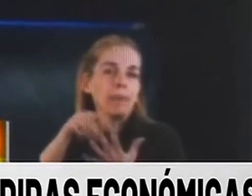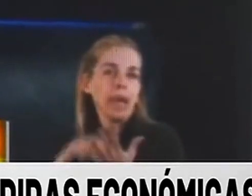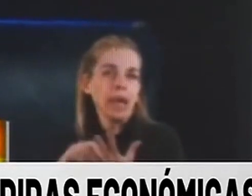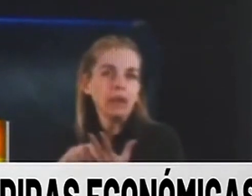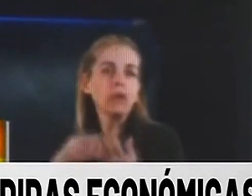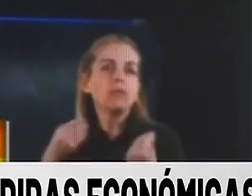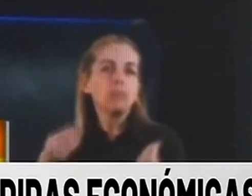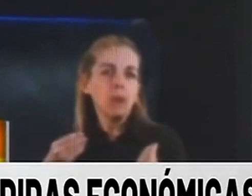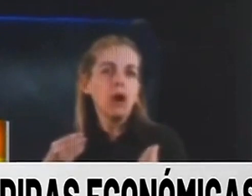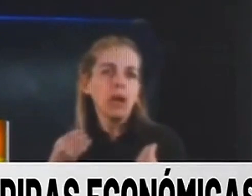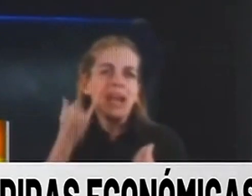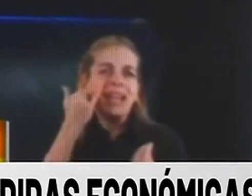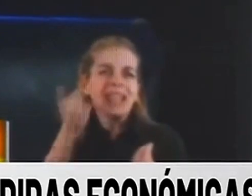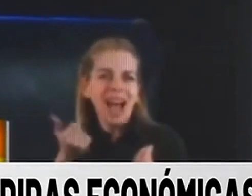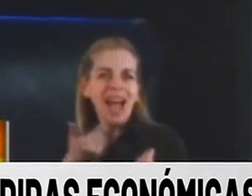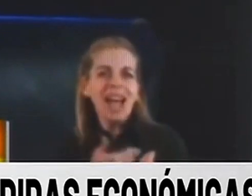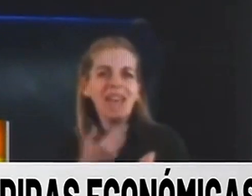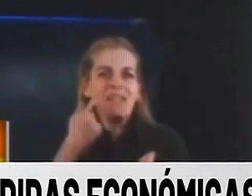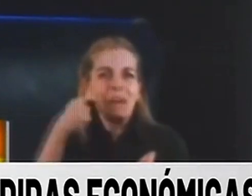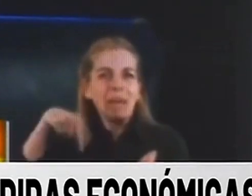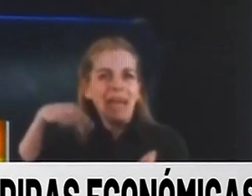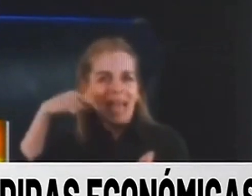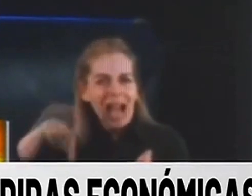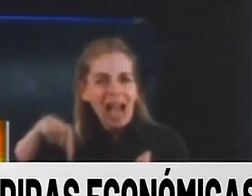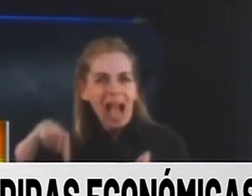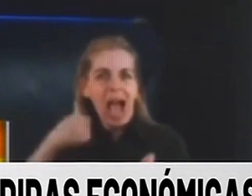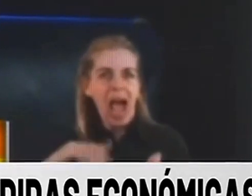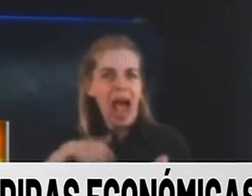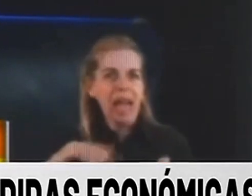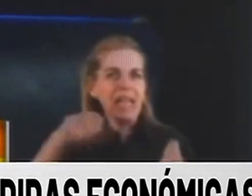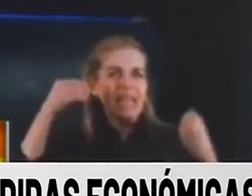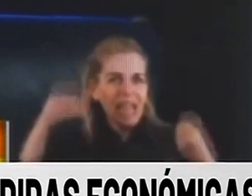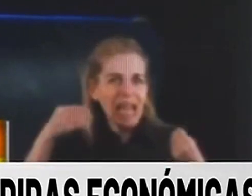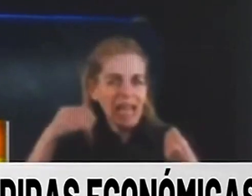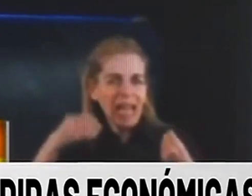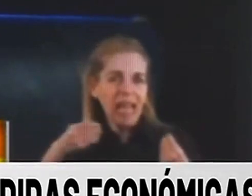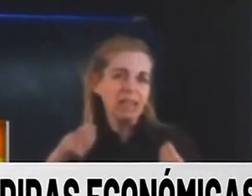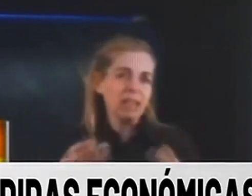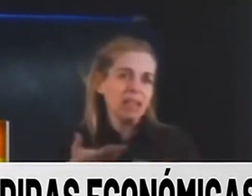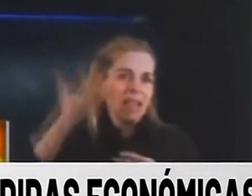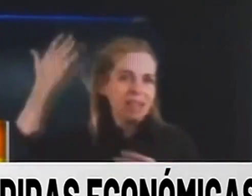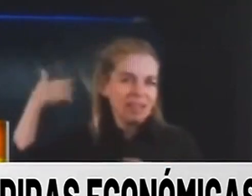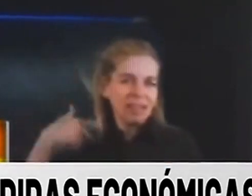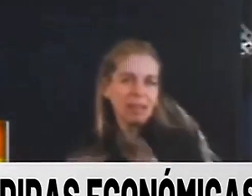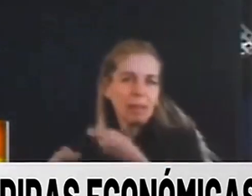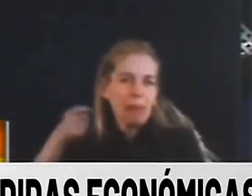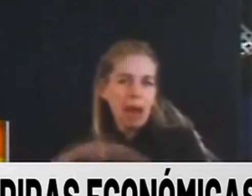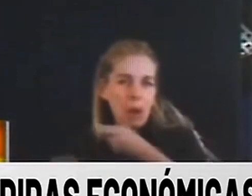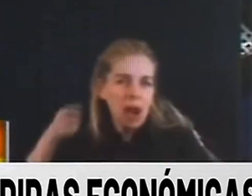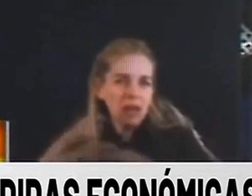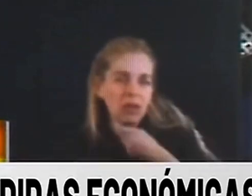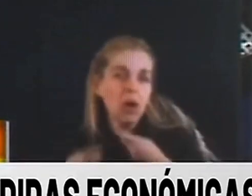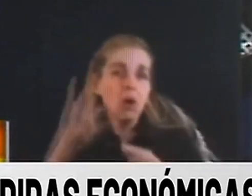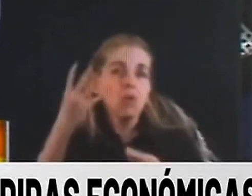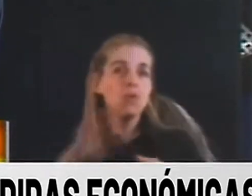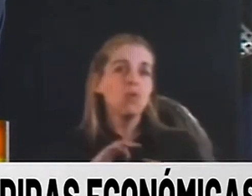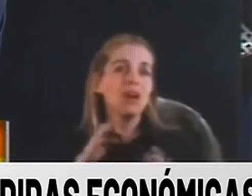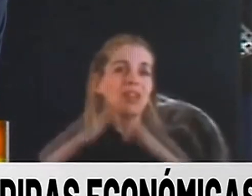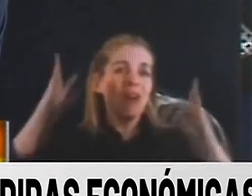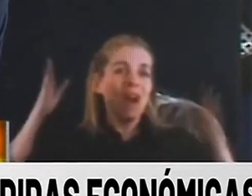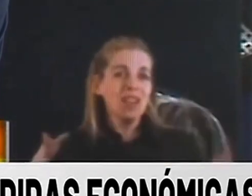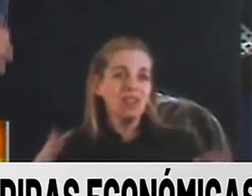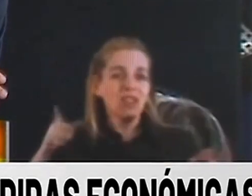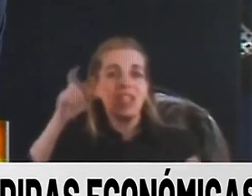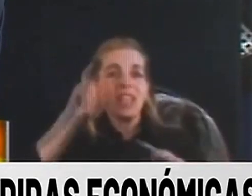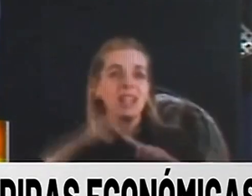que tenemos en argentina que nuestro sueldo del pasado ya no es el mismo que este que la heladera que